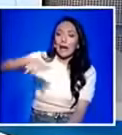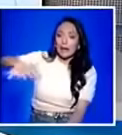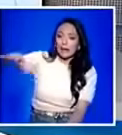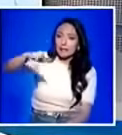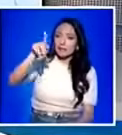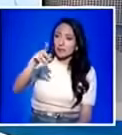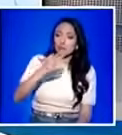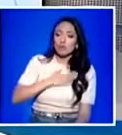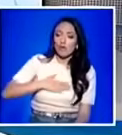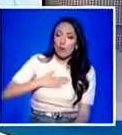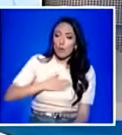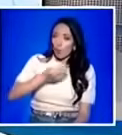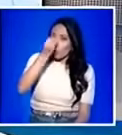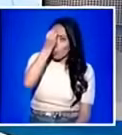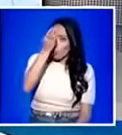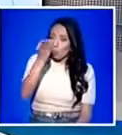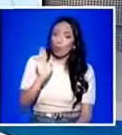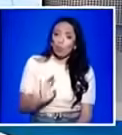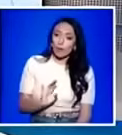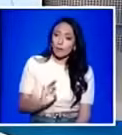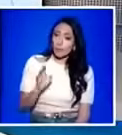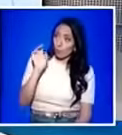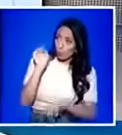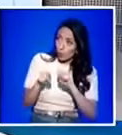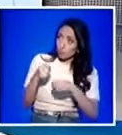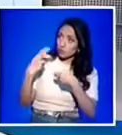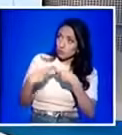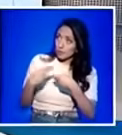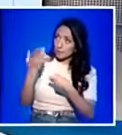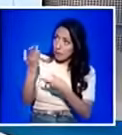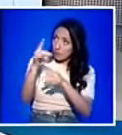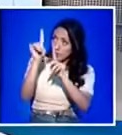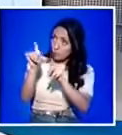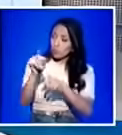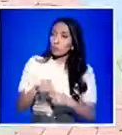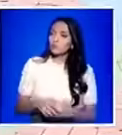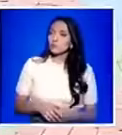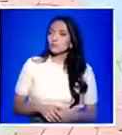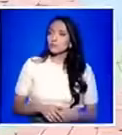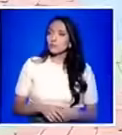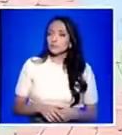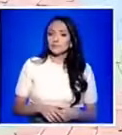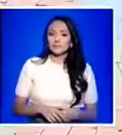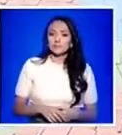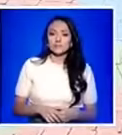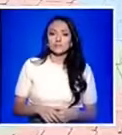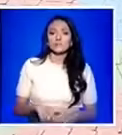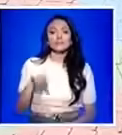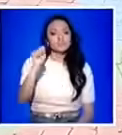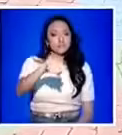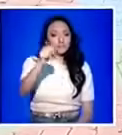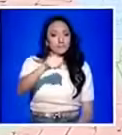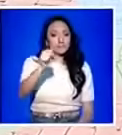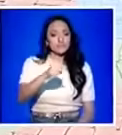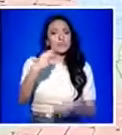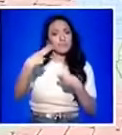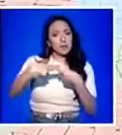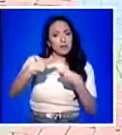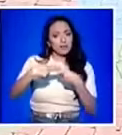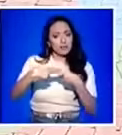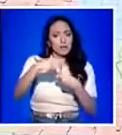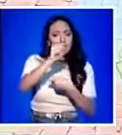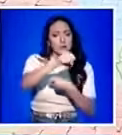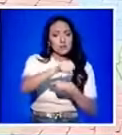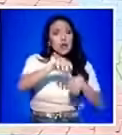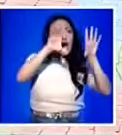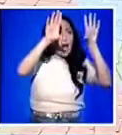para contarnos los detalles y si podemos participar. Andreita. Claro que sí, hay que participar no solamente